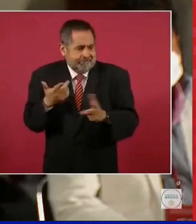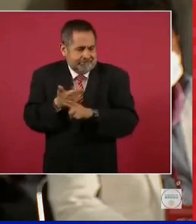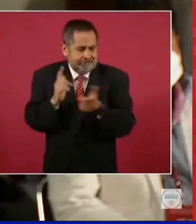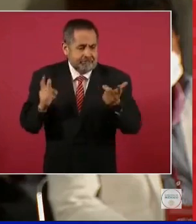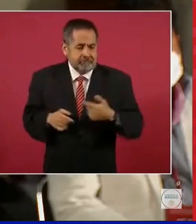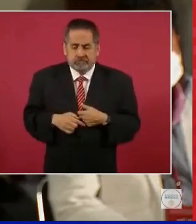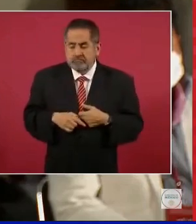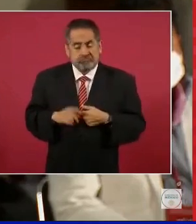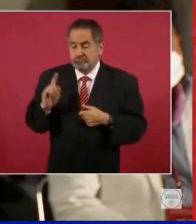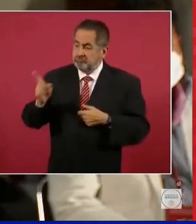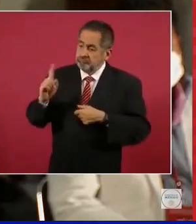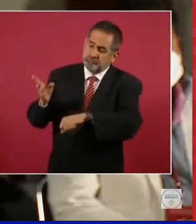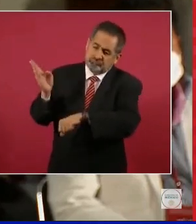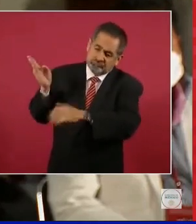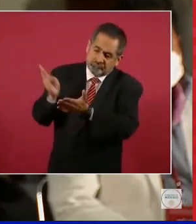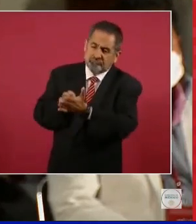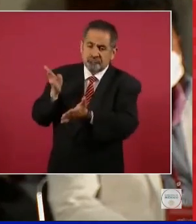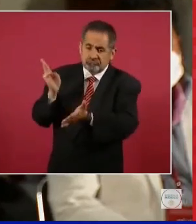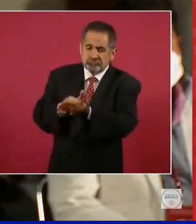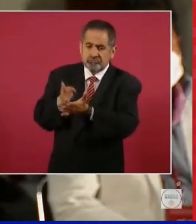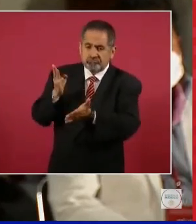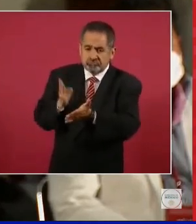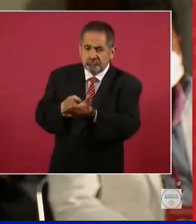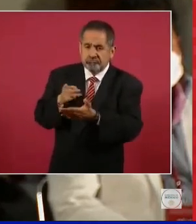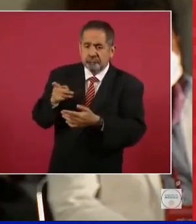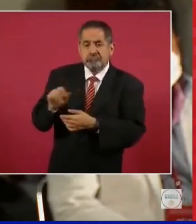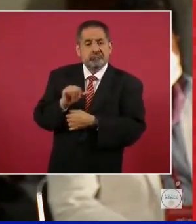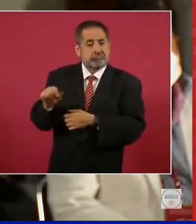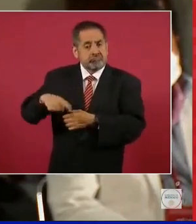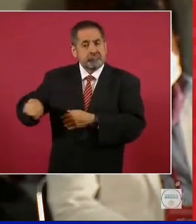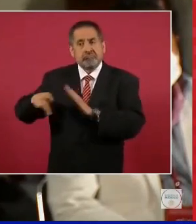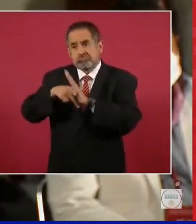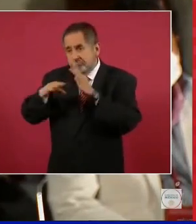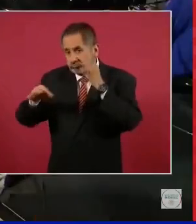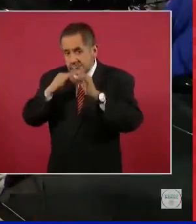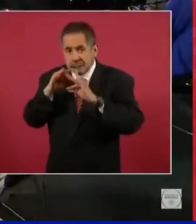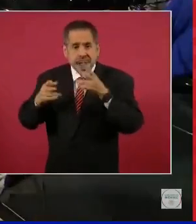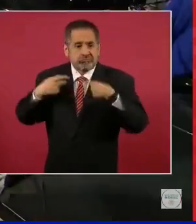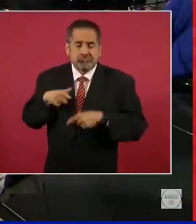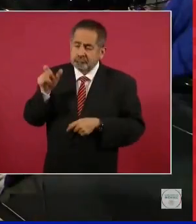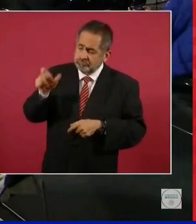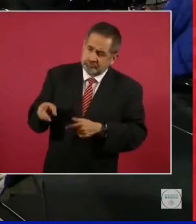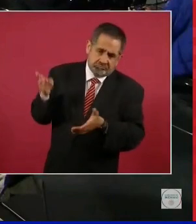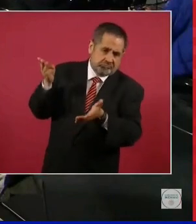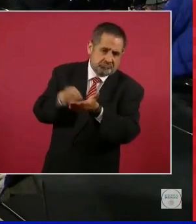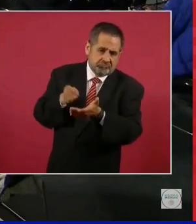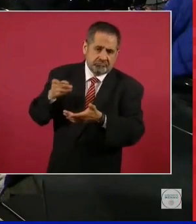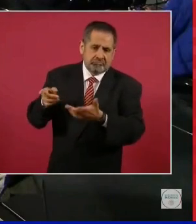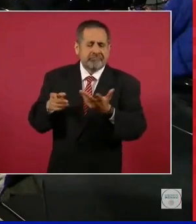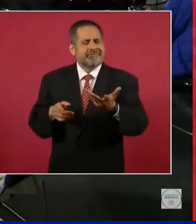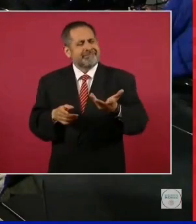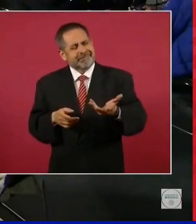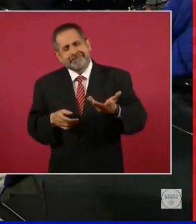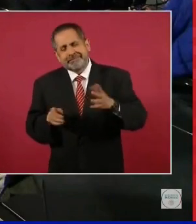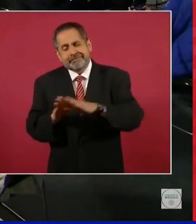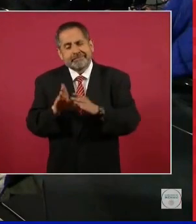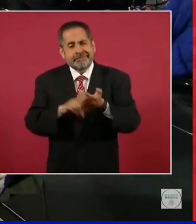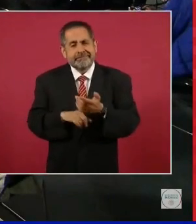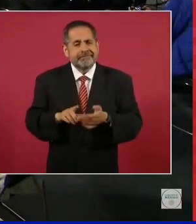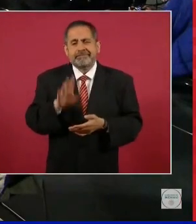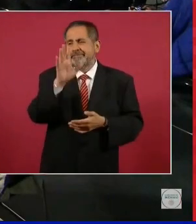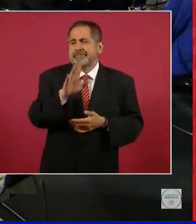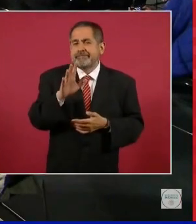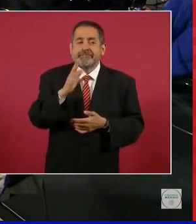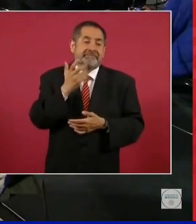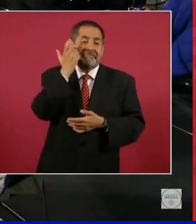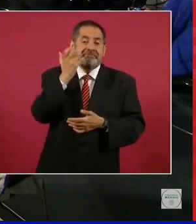aplicar multas, ya han estado aplicando multas a medios de comunicación y a periodistas por esta situación, por supuestos pues